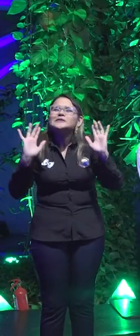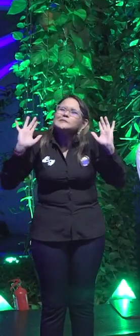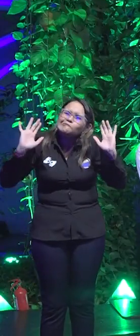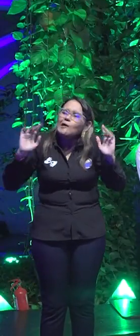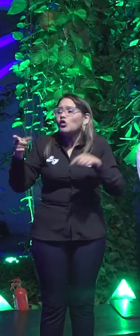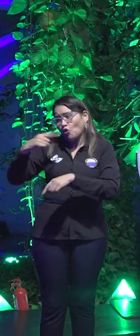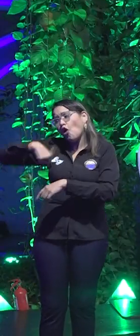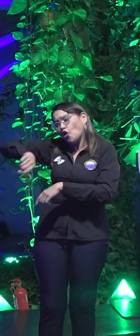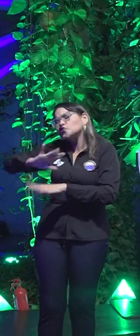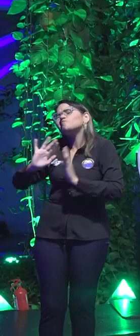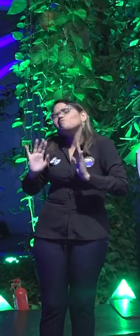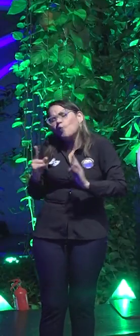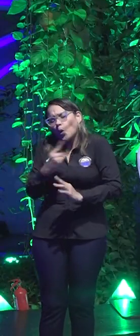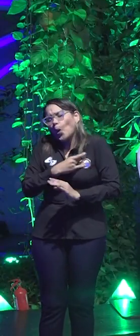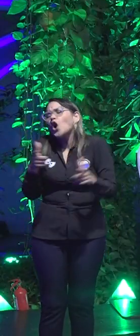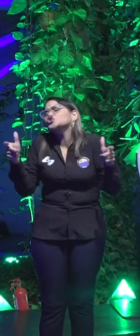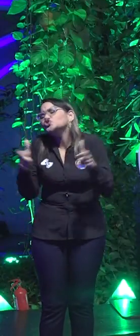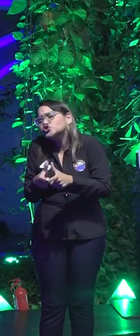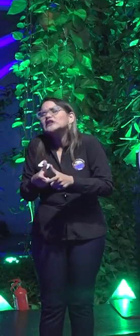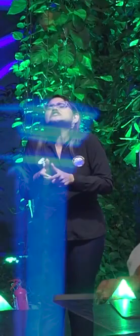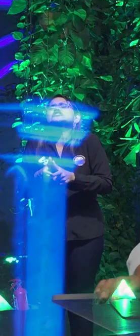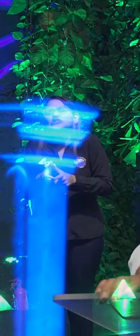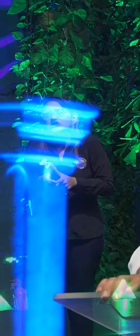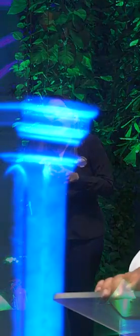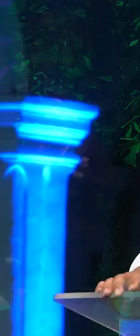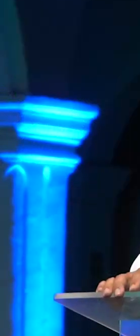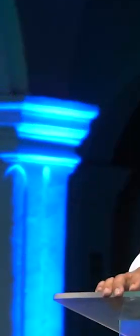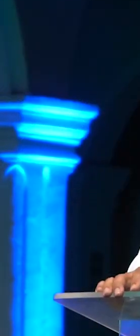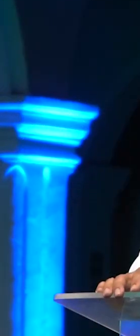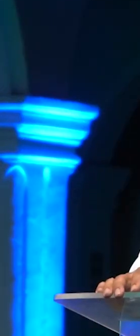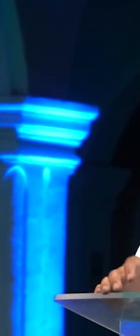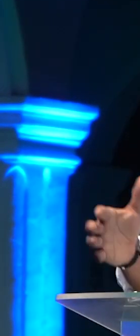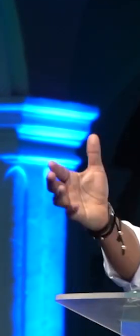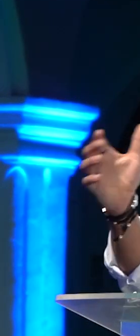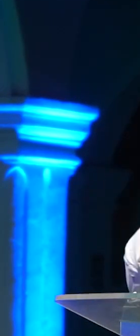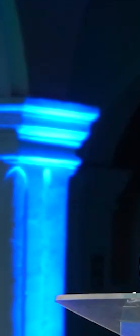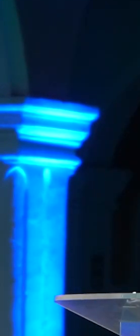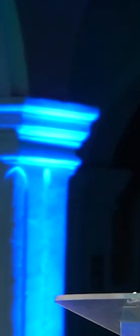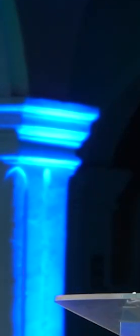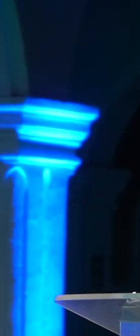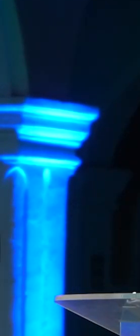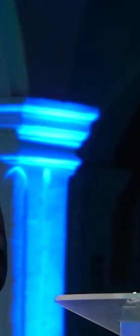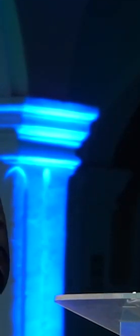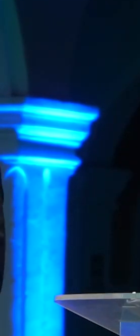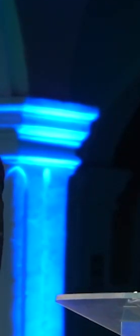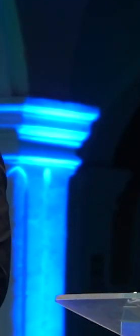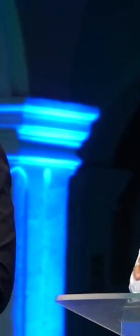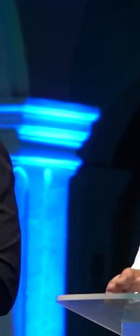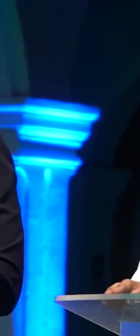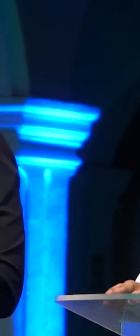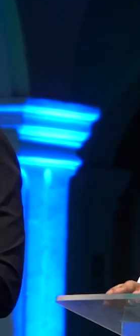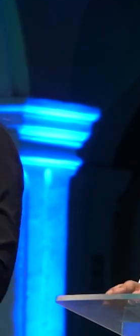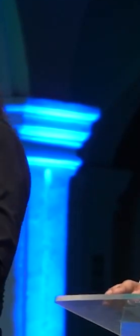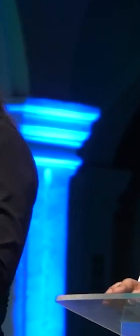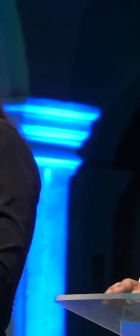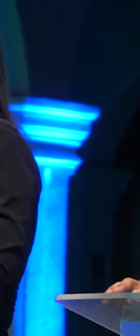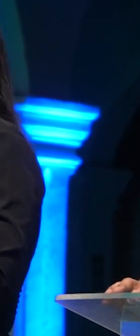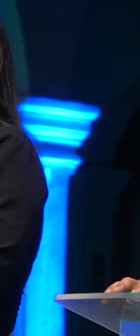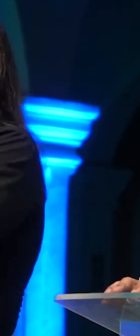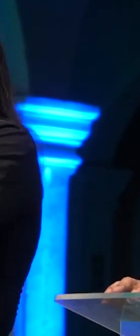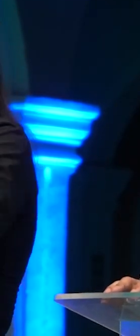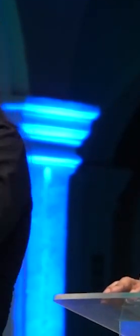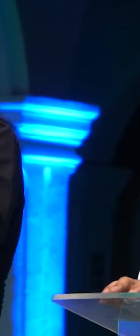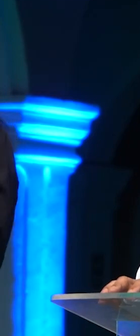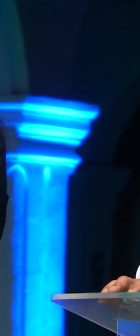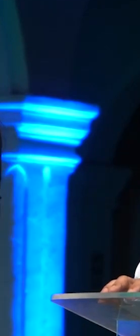pequeña, sí, en un territorio con muchas desigualdades. En el contexto de la presentación, quienes estuvieron ahí, contarle